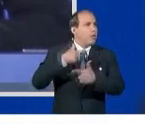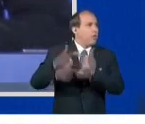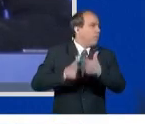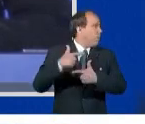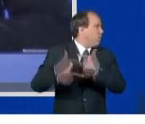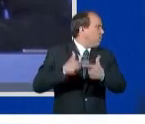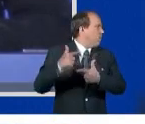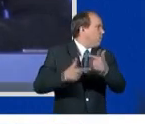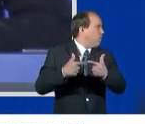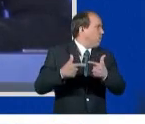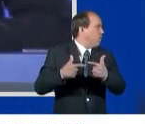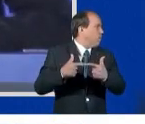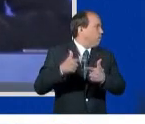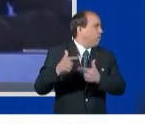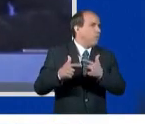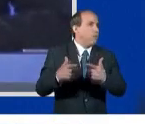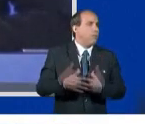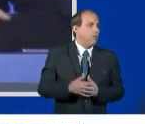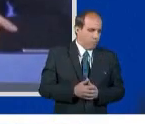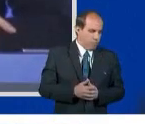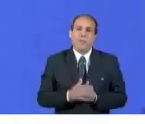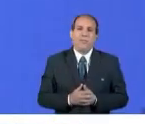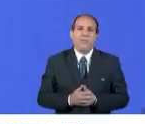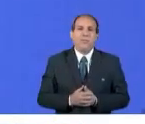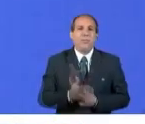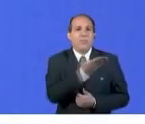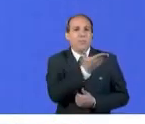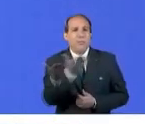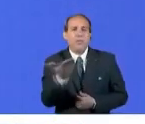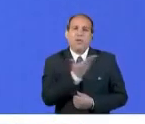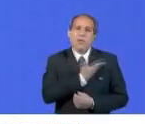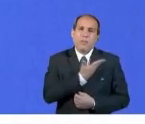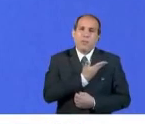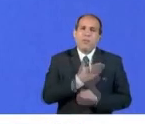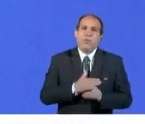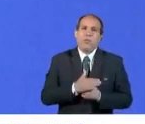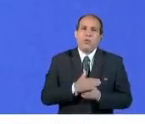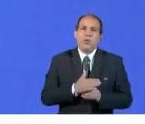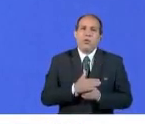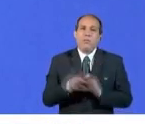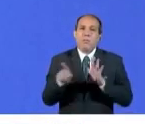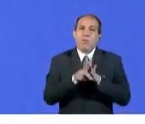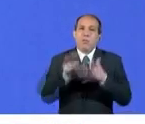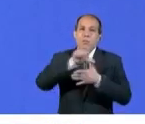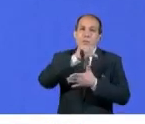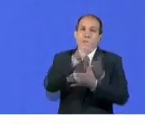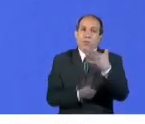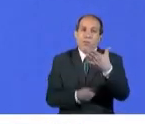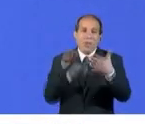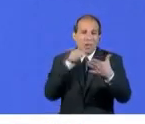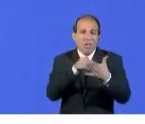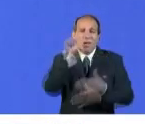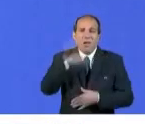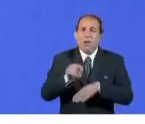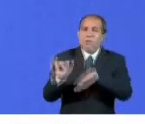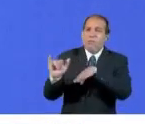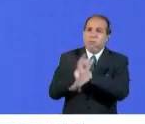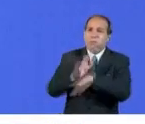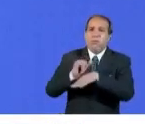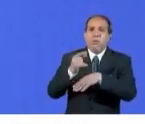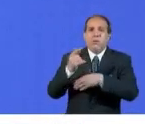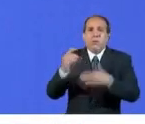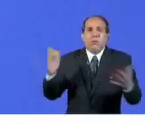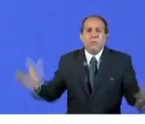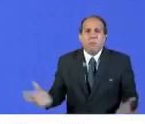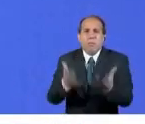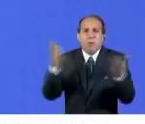con China sin anuencia de sus contrapartes. Al no conseguir el consenso para rebajar el arancel externo común, el gobierno brasileño anunció